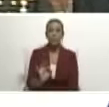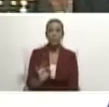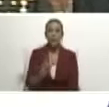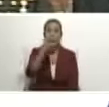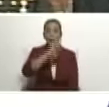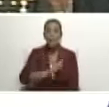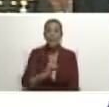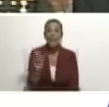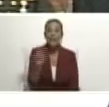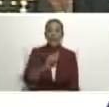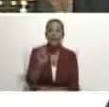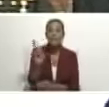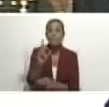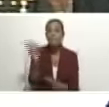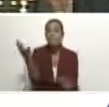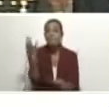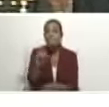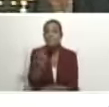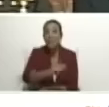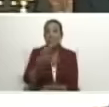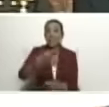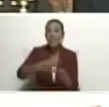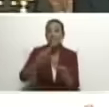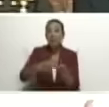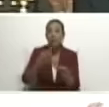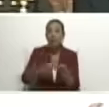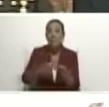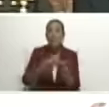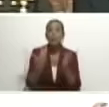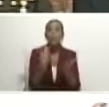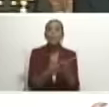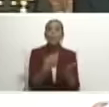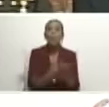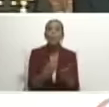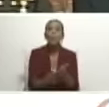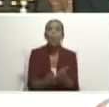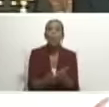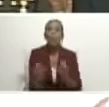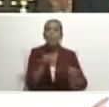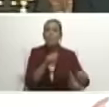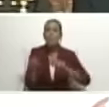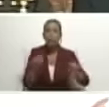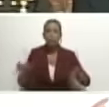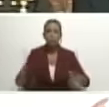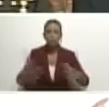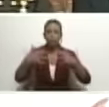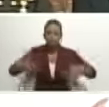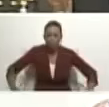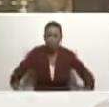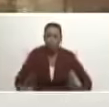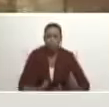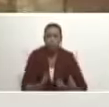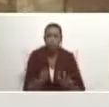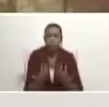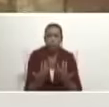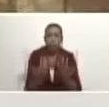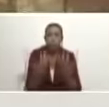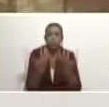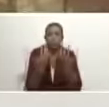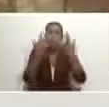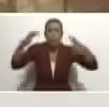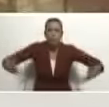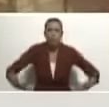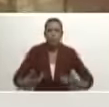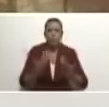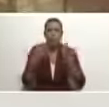mes de septiembre, sacó una propuesta que movió los cimientos de nuestro país y que